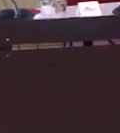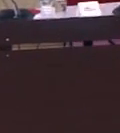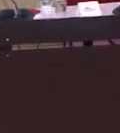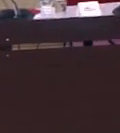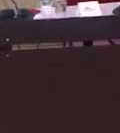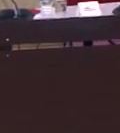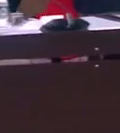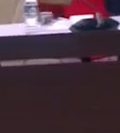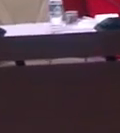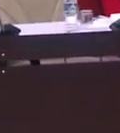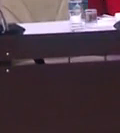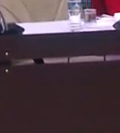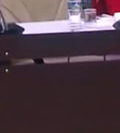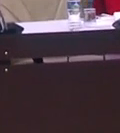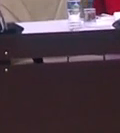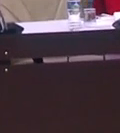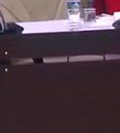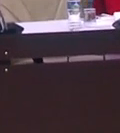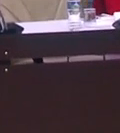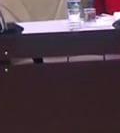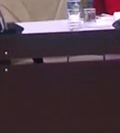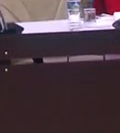Descifrando tus balas, mi cuerpo